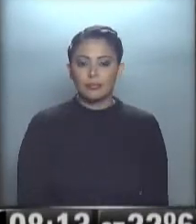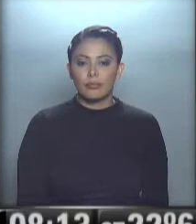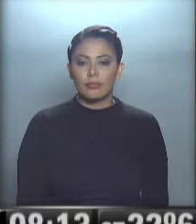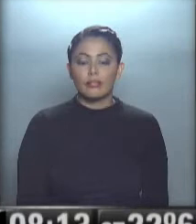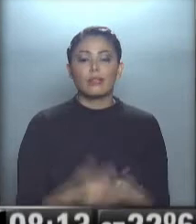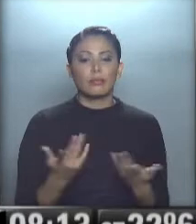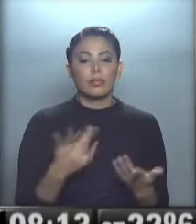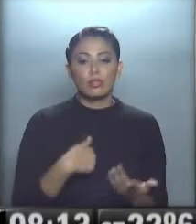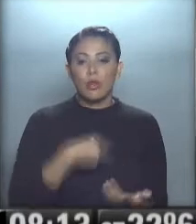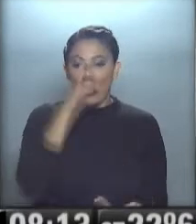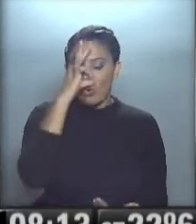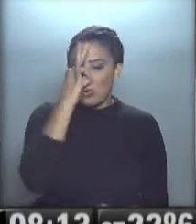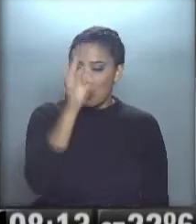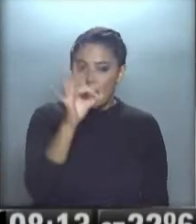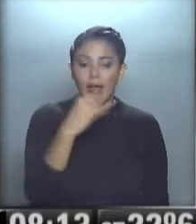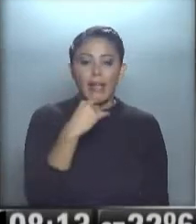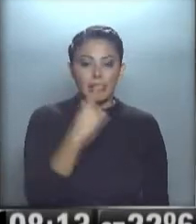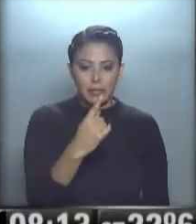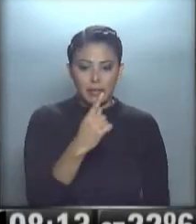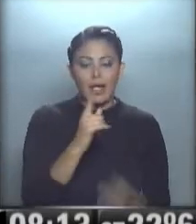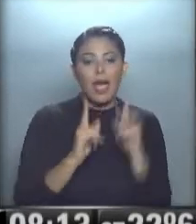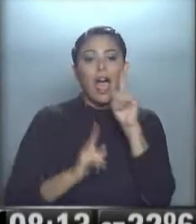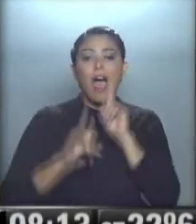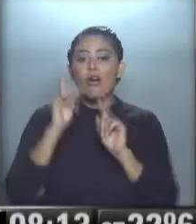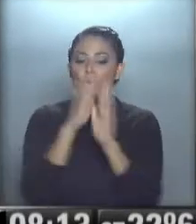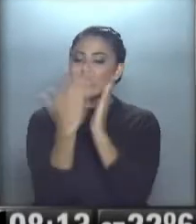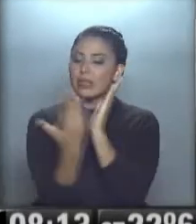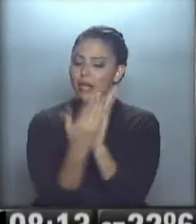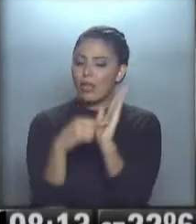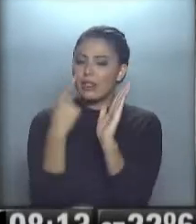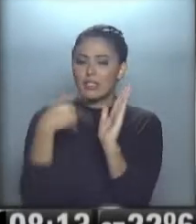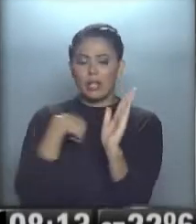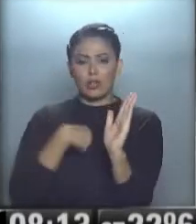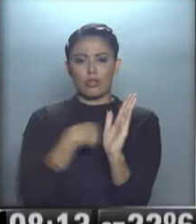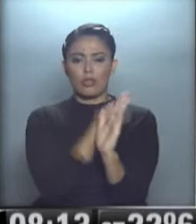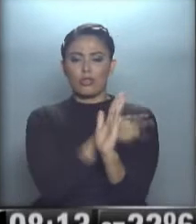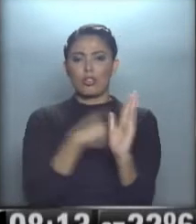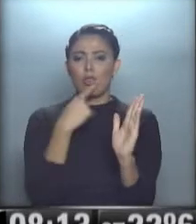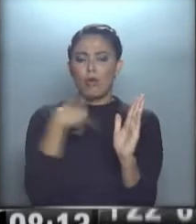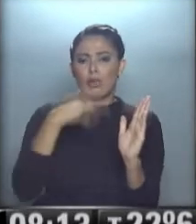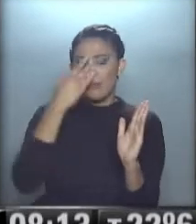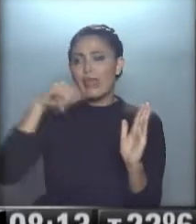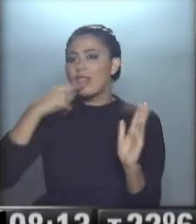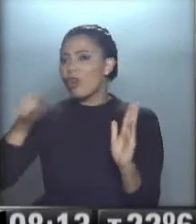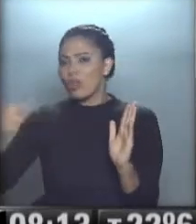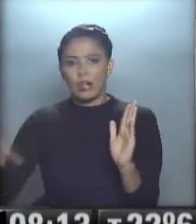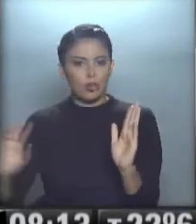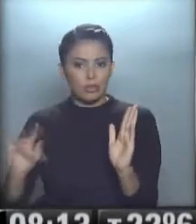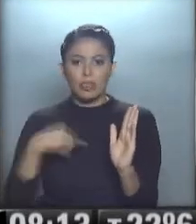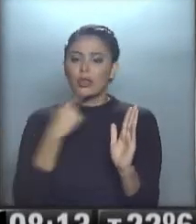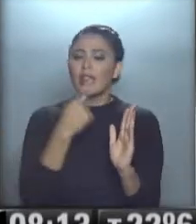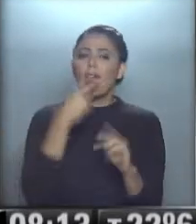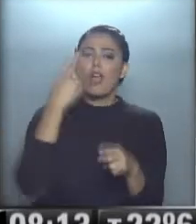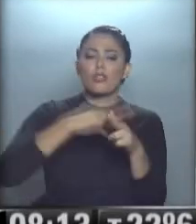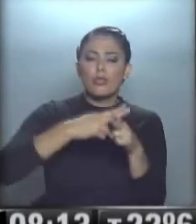Pero jamás he dicho, como algún periódico dice que Capitanich se desmiente a sí mismo, que íbamos a publicar con nombre y